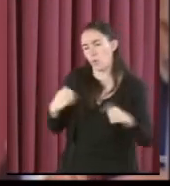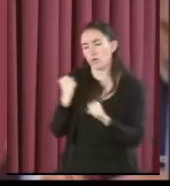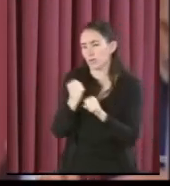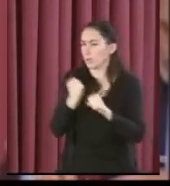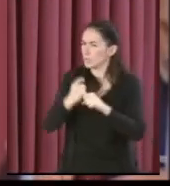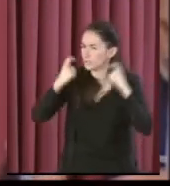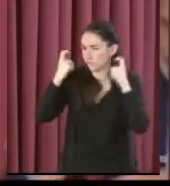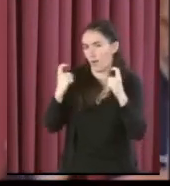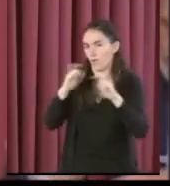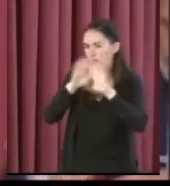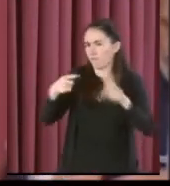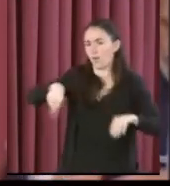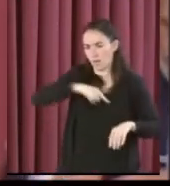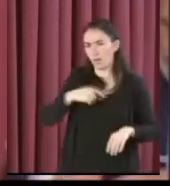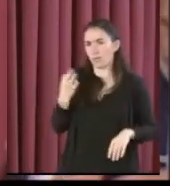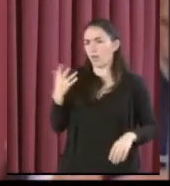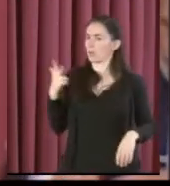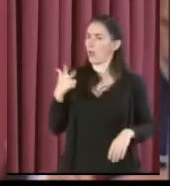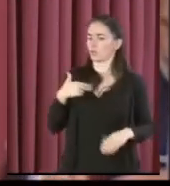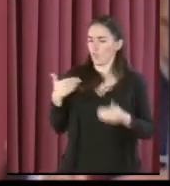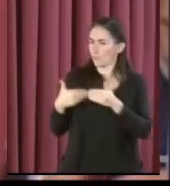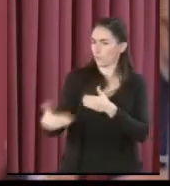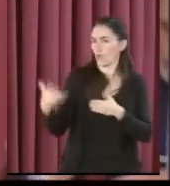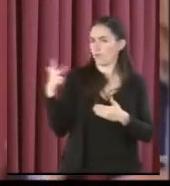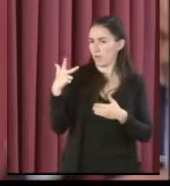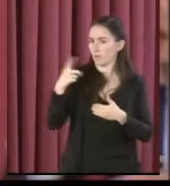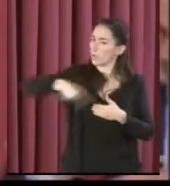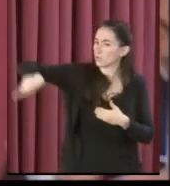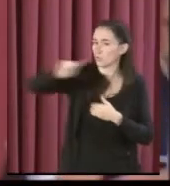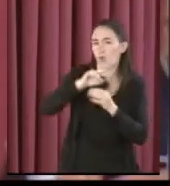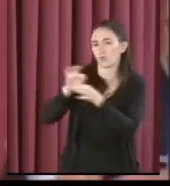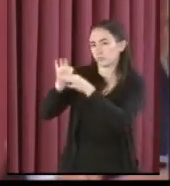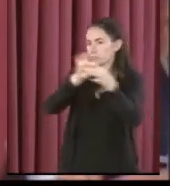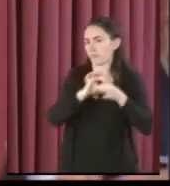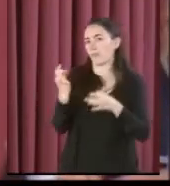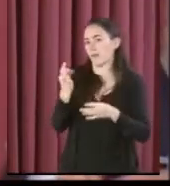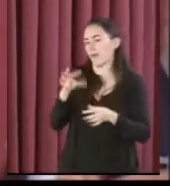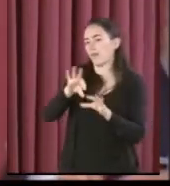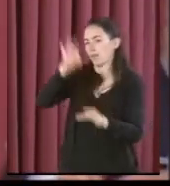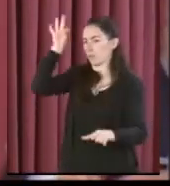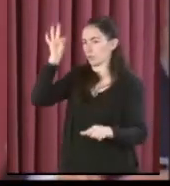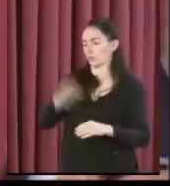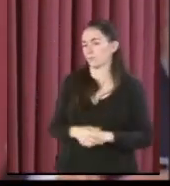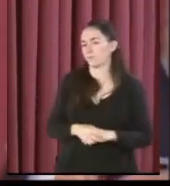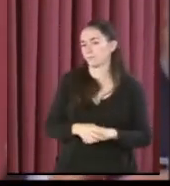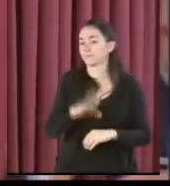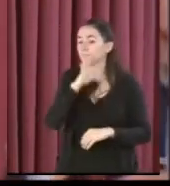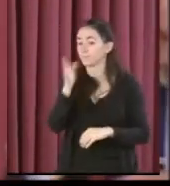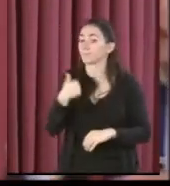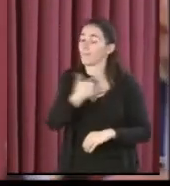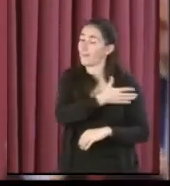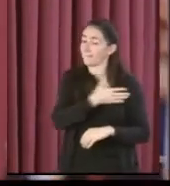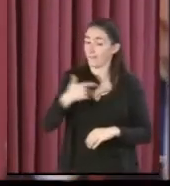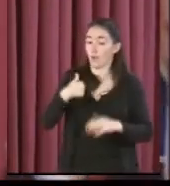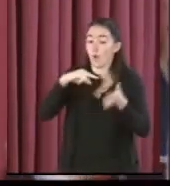derecho a tener un futuro y a decidirlo todos juntos. Por eso, hoy quiero compartir con ustedes la situación de este